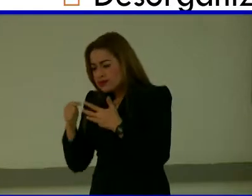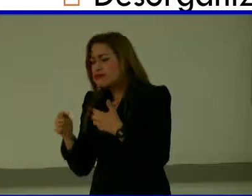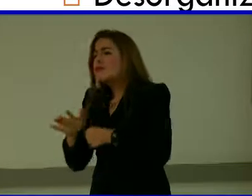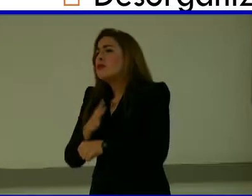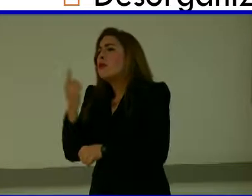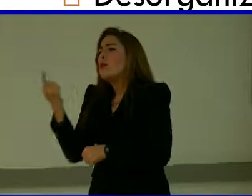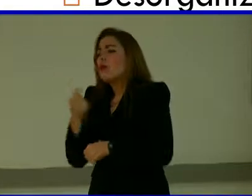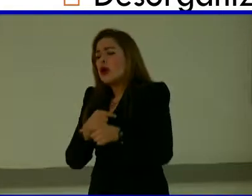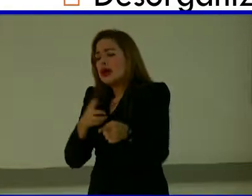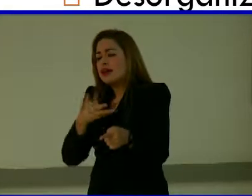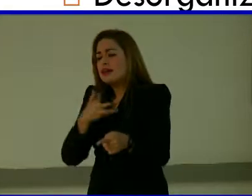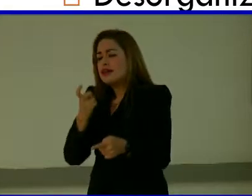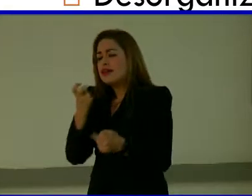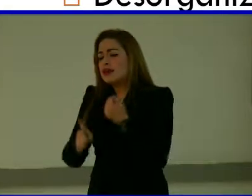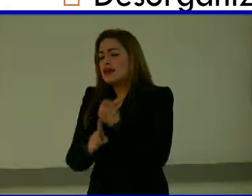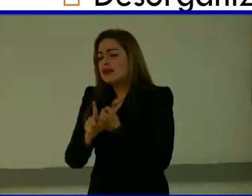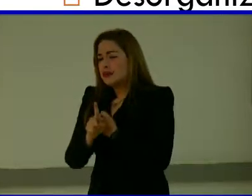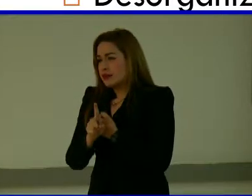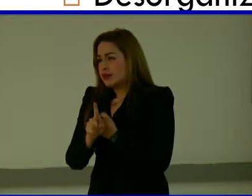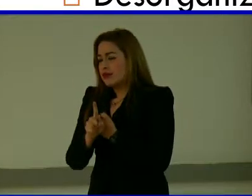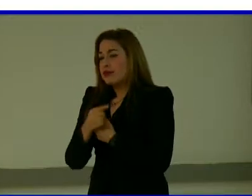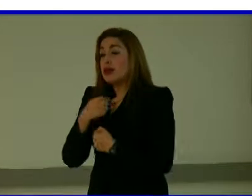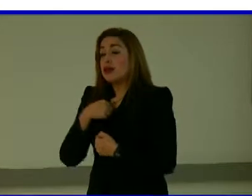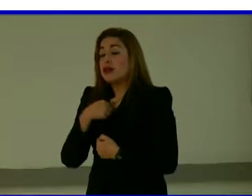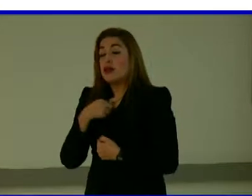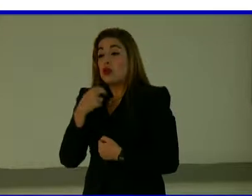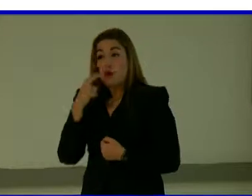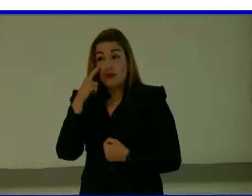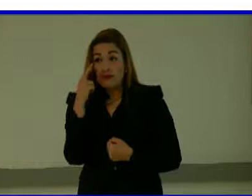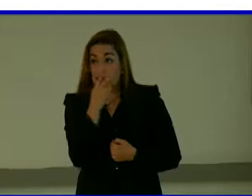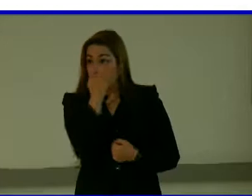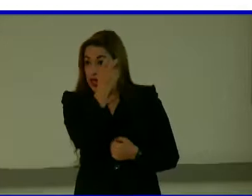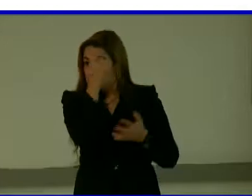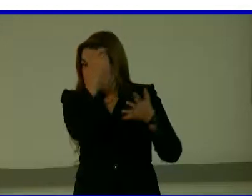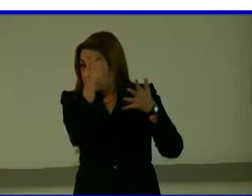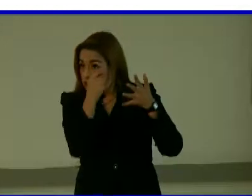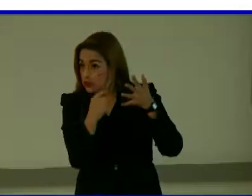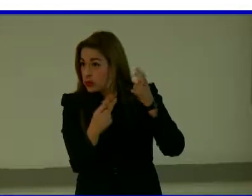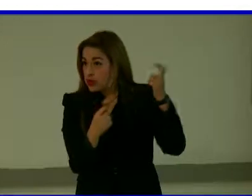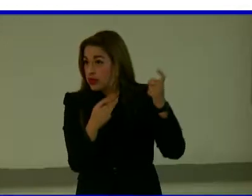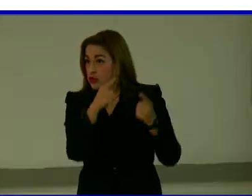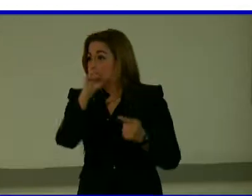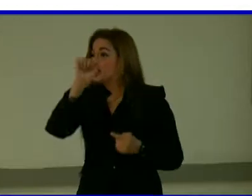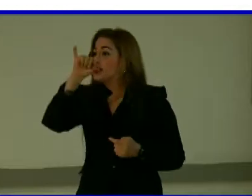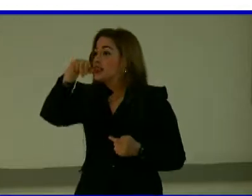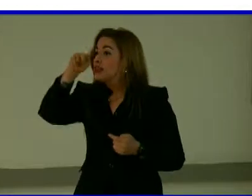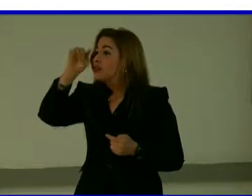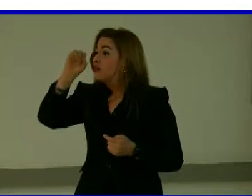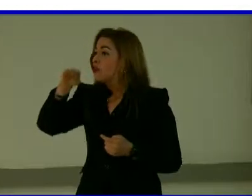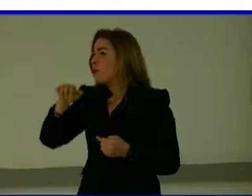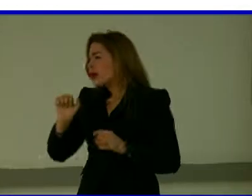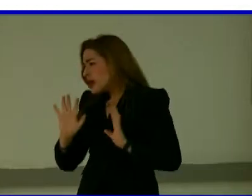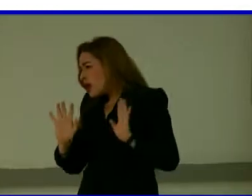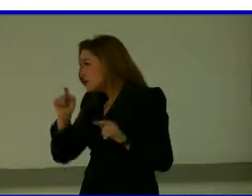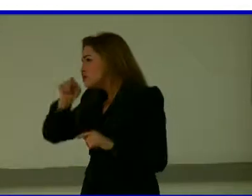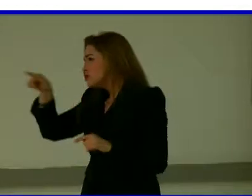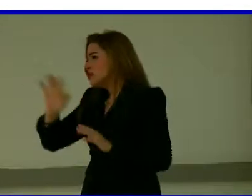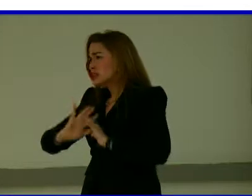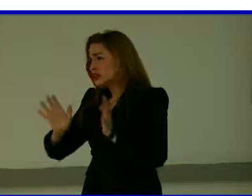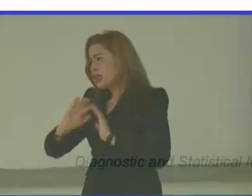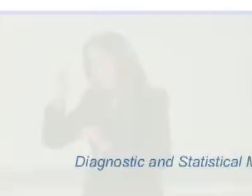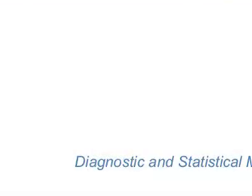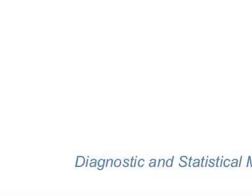observando. Estos son los síntomas y probablemente todos ustedes están muy familiarizados con